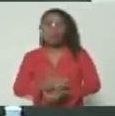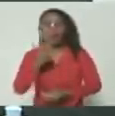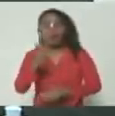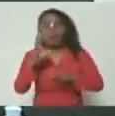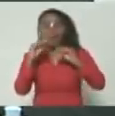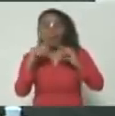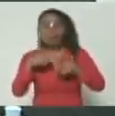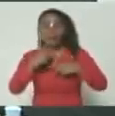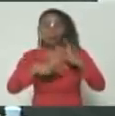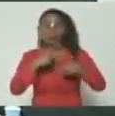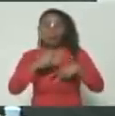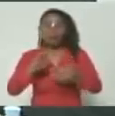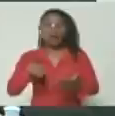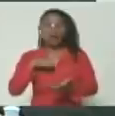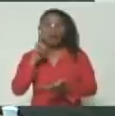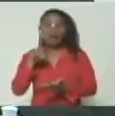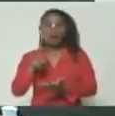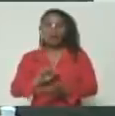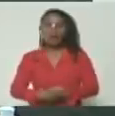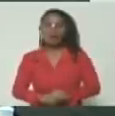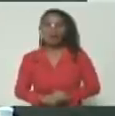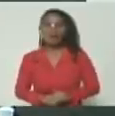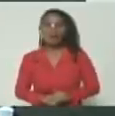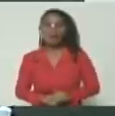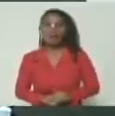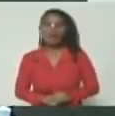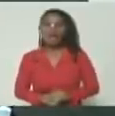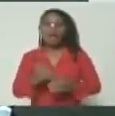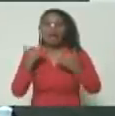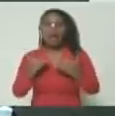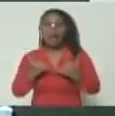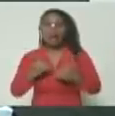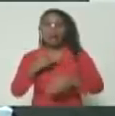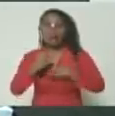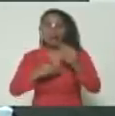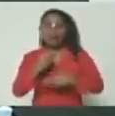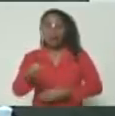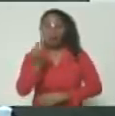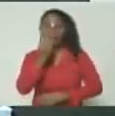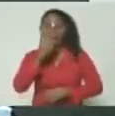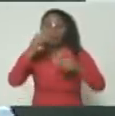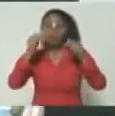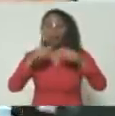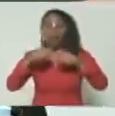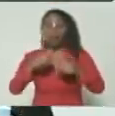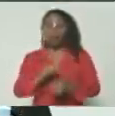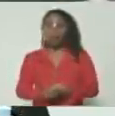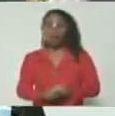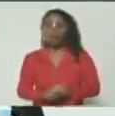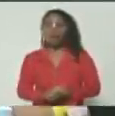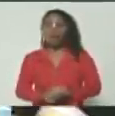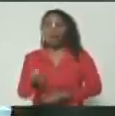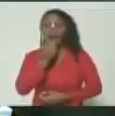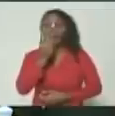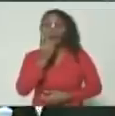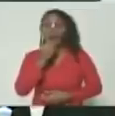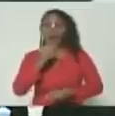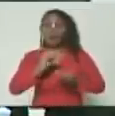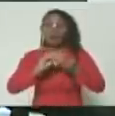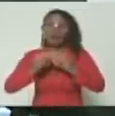de la producción nacional, que ahora se produce la comida y que la comida se